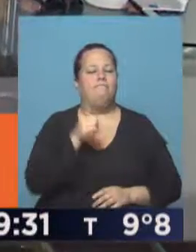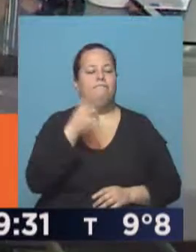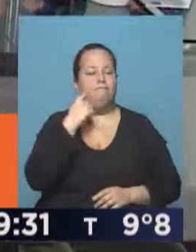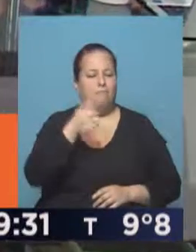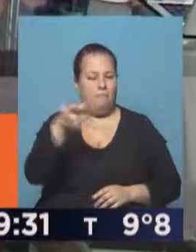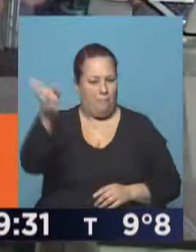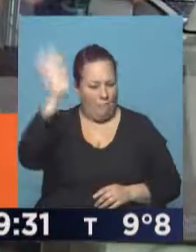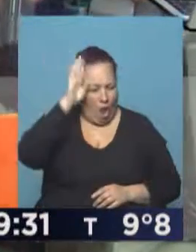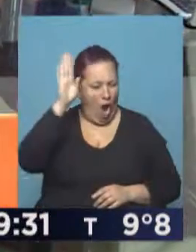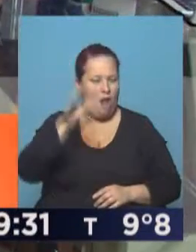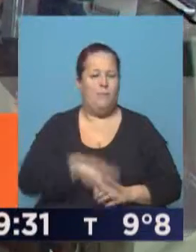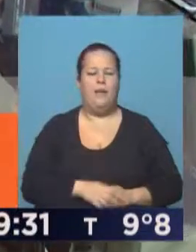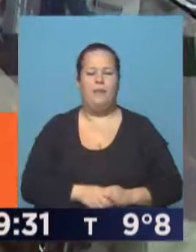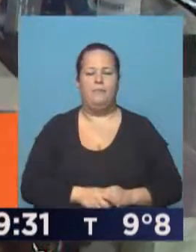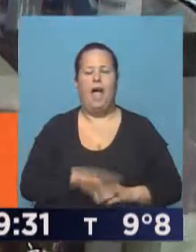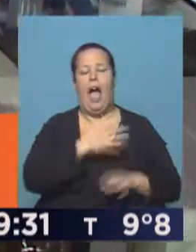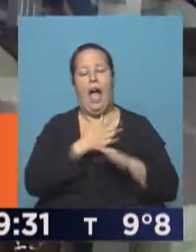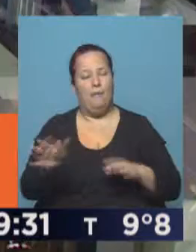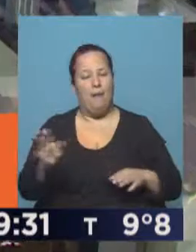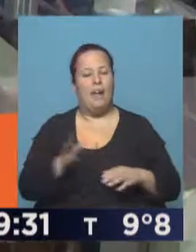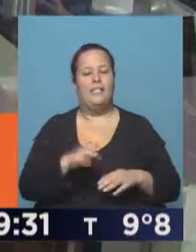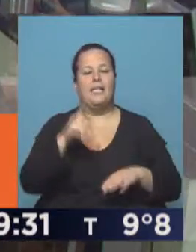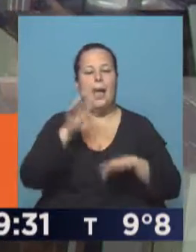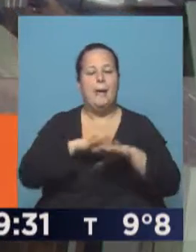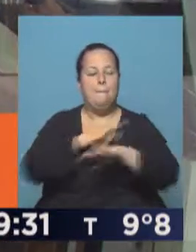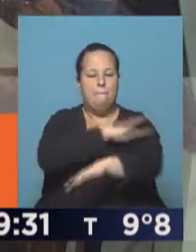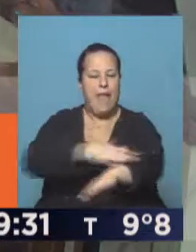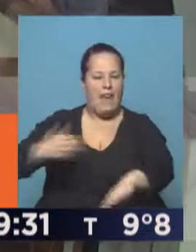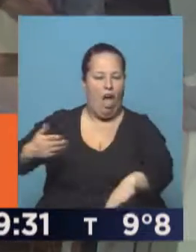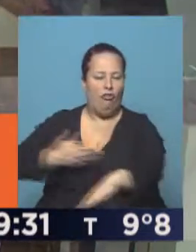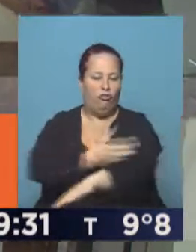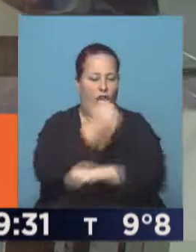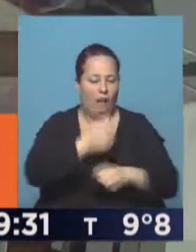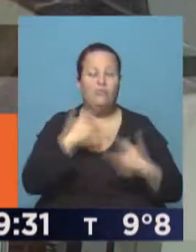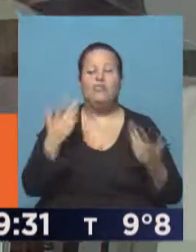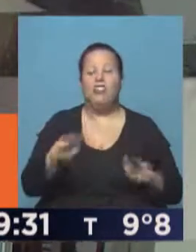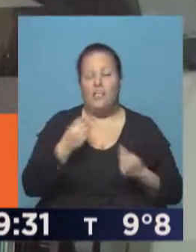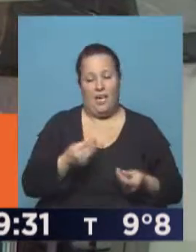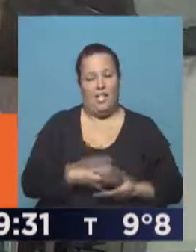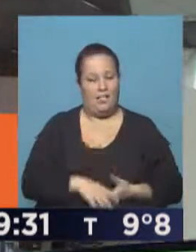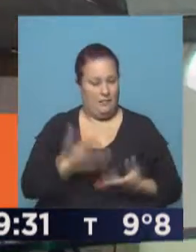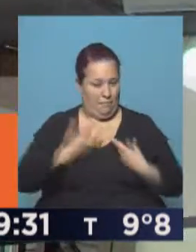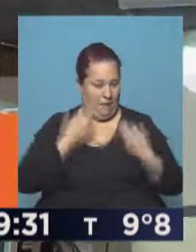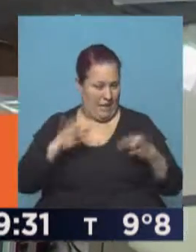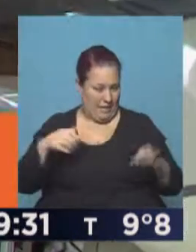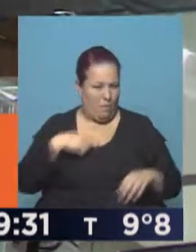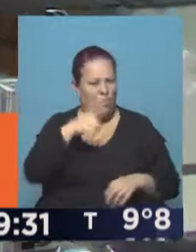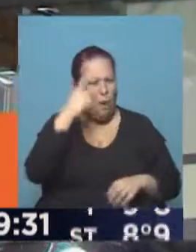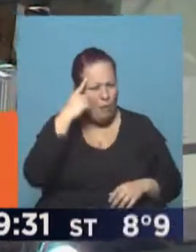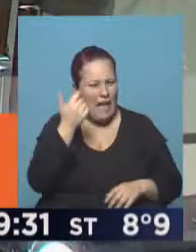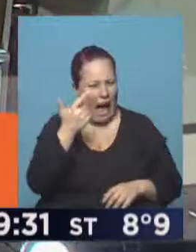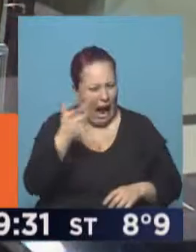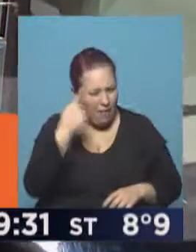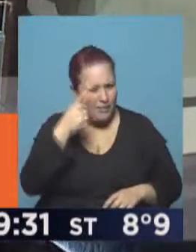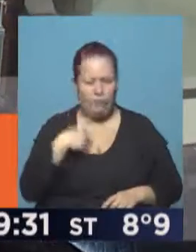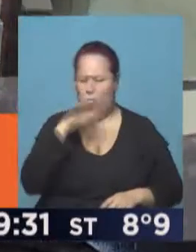un golpe en la cabeza, que por otro lado le pisó las piernas, entonces se trata de legítima defensa. ¿A vos se te ocurre tener un arma,